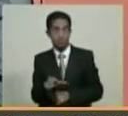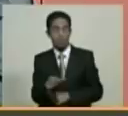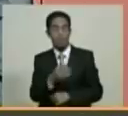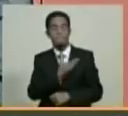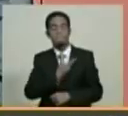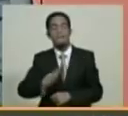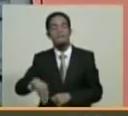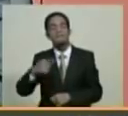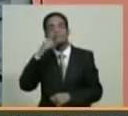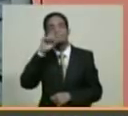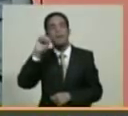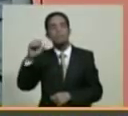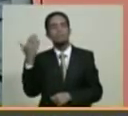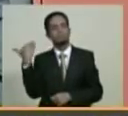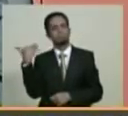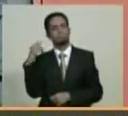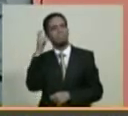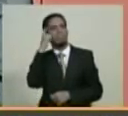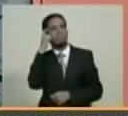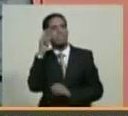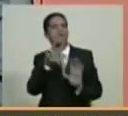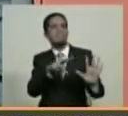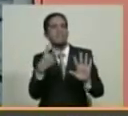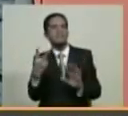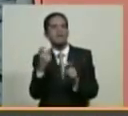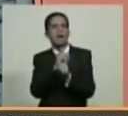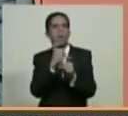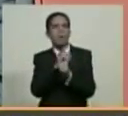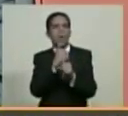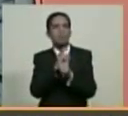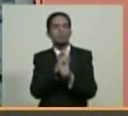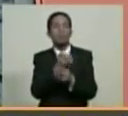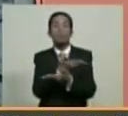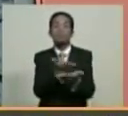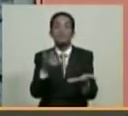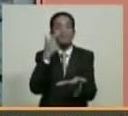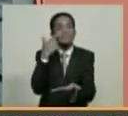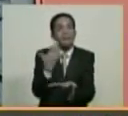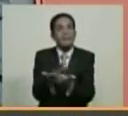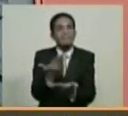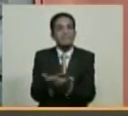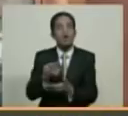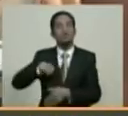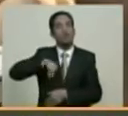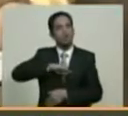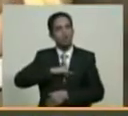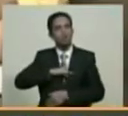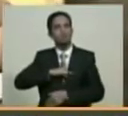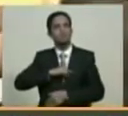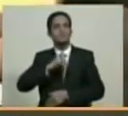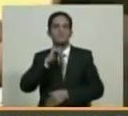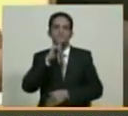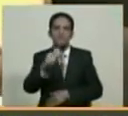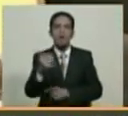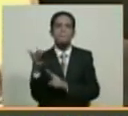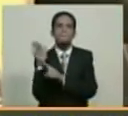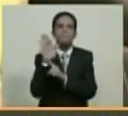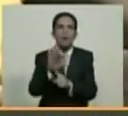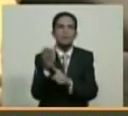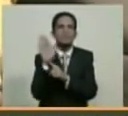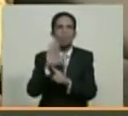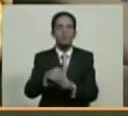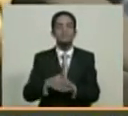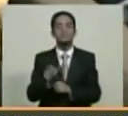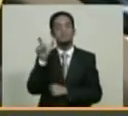viernes 17 de agosto. Y ustedes han sido testigos como hemos venido informando el presidente de la